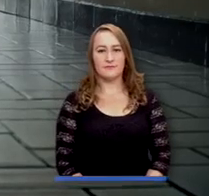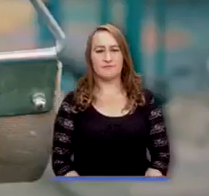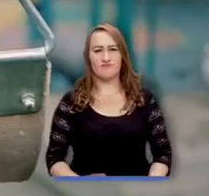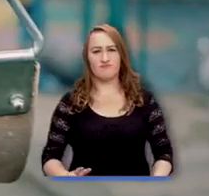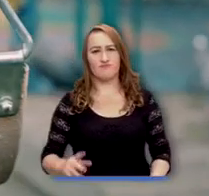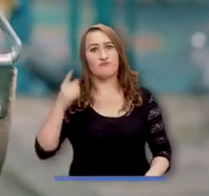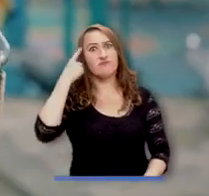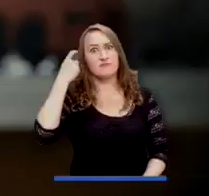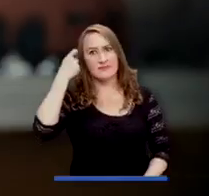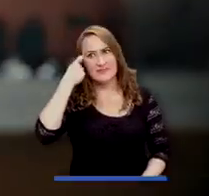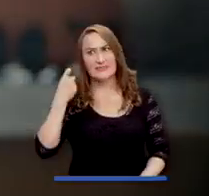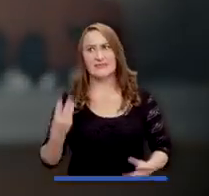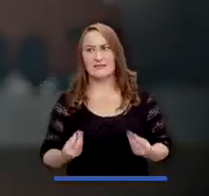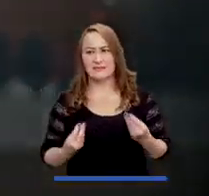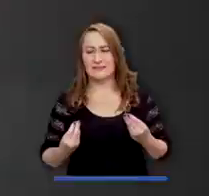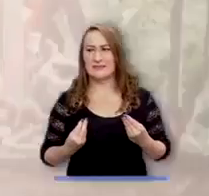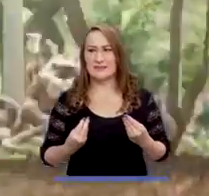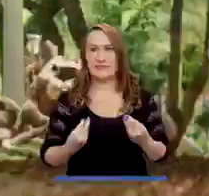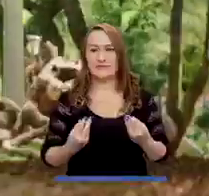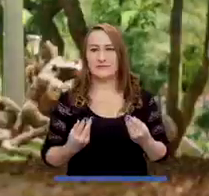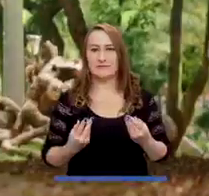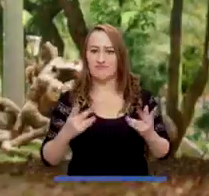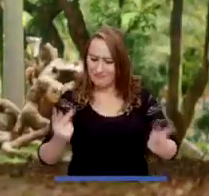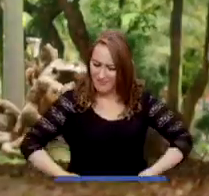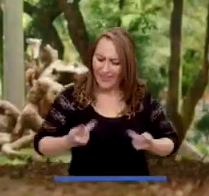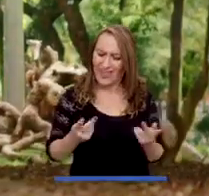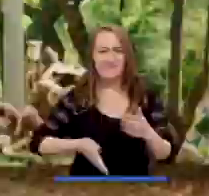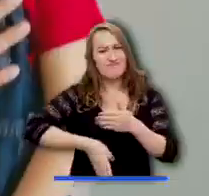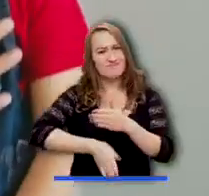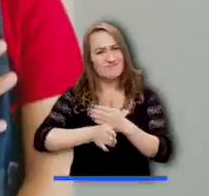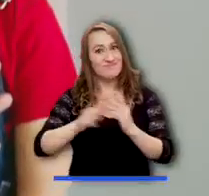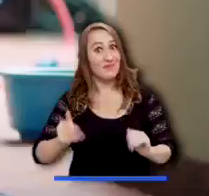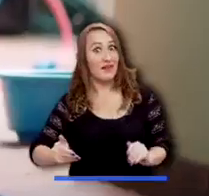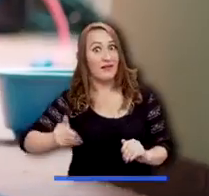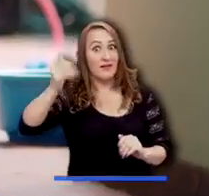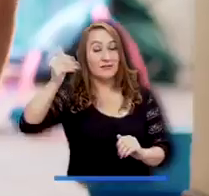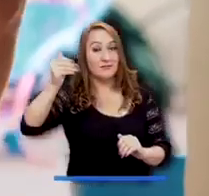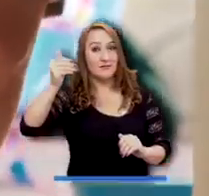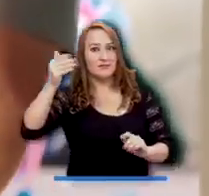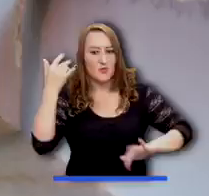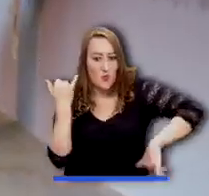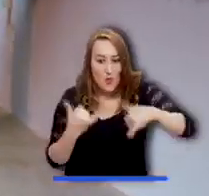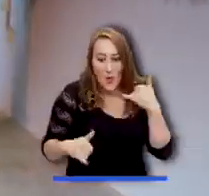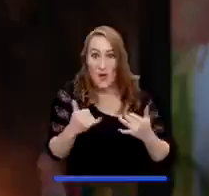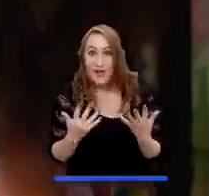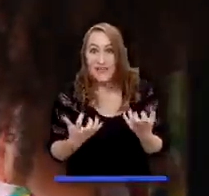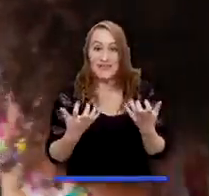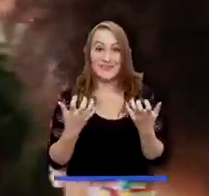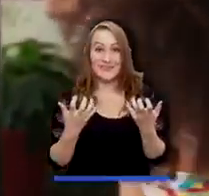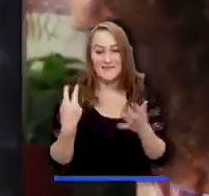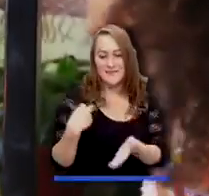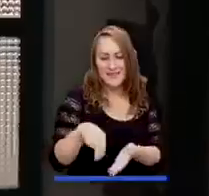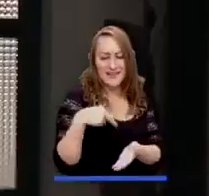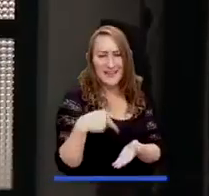aunque hemos vivido desafíos. La vida sigue sin parar. Sigue el crecimiento, las ganas de